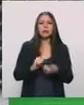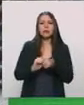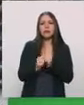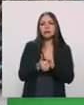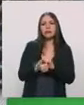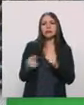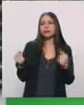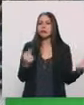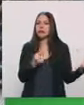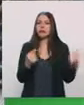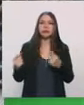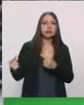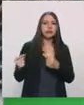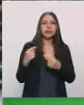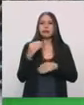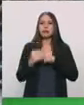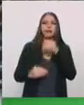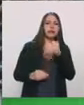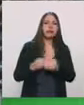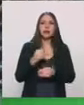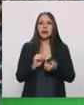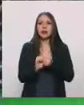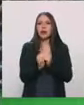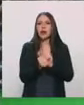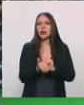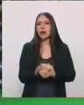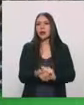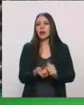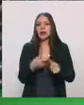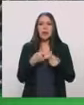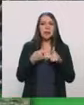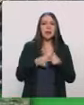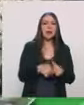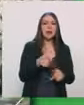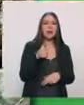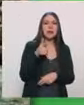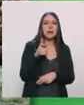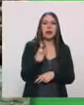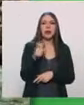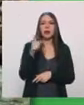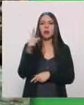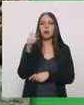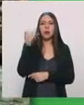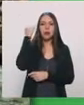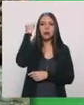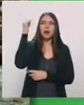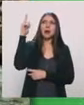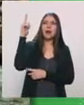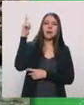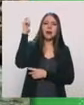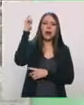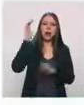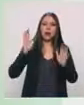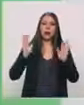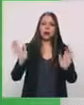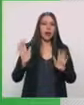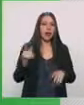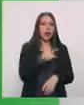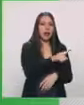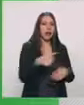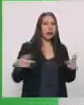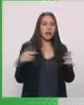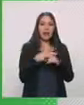y otra comienzan los tiros. Alguien se le ocurre dar un tiro al aire para poner orden en la